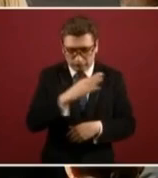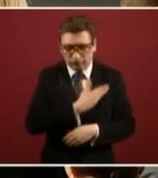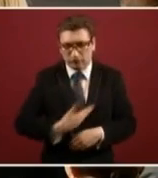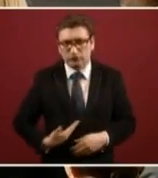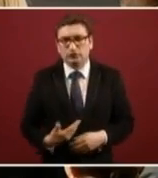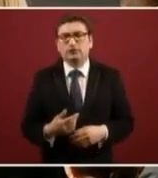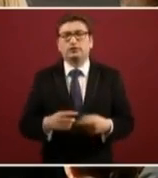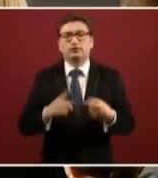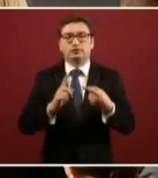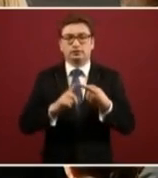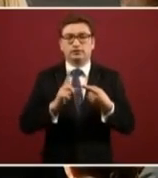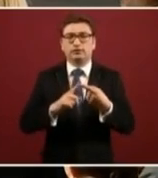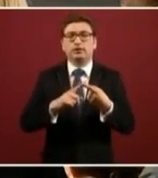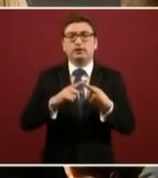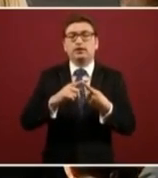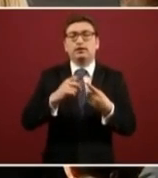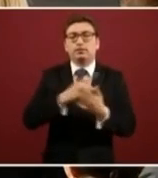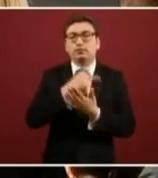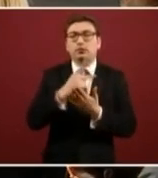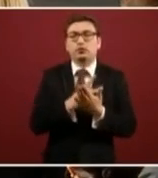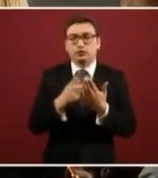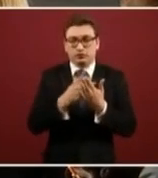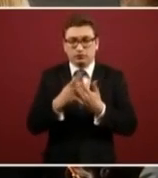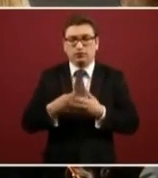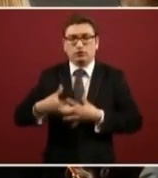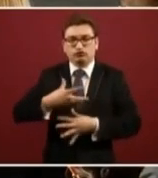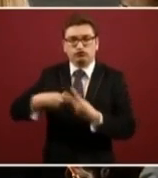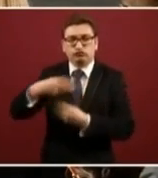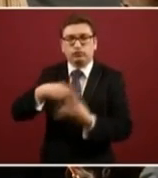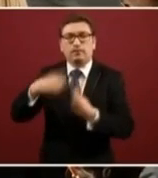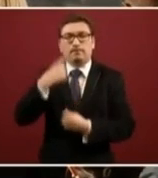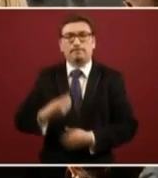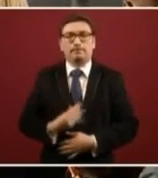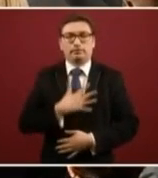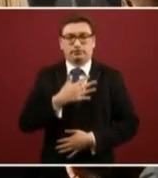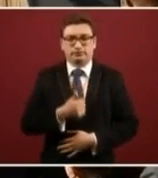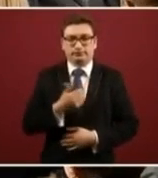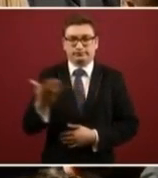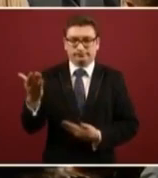producción para el bienestar. Víctor, por favor.